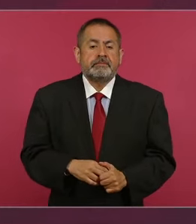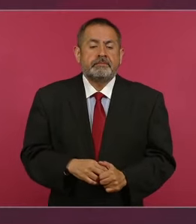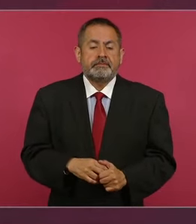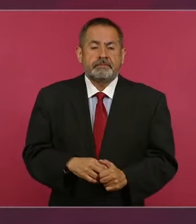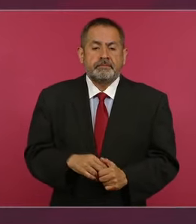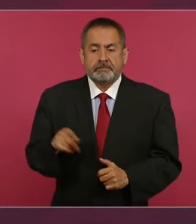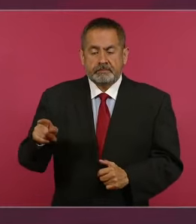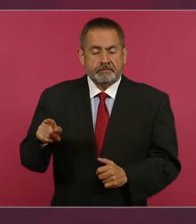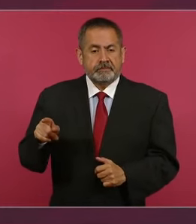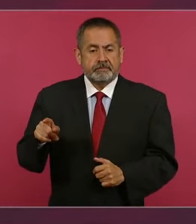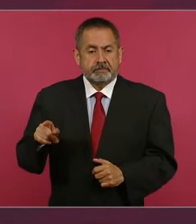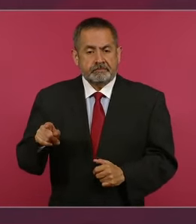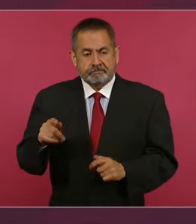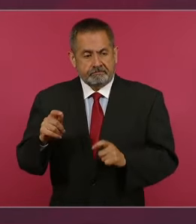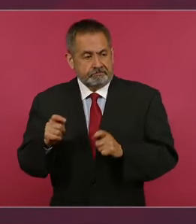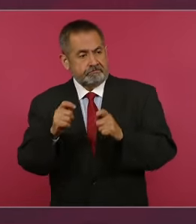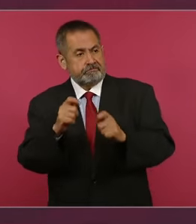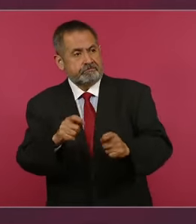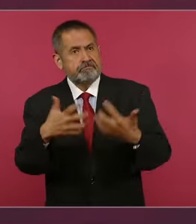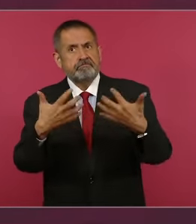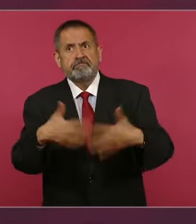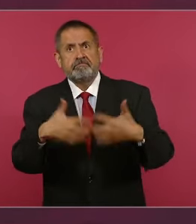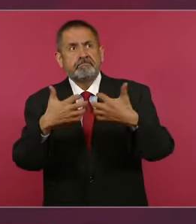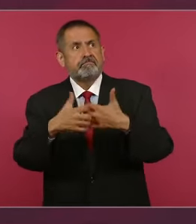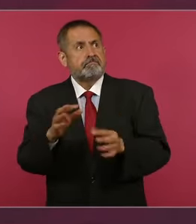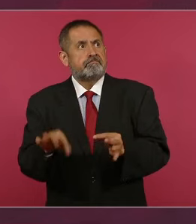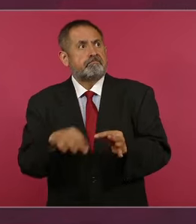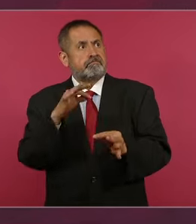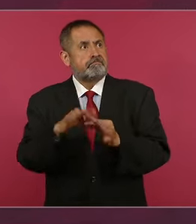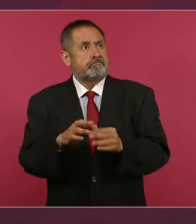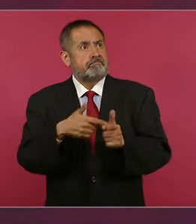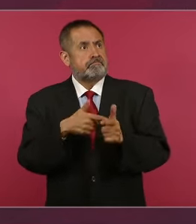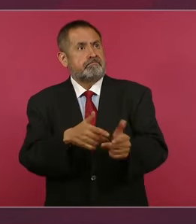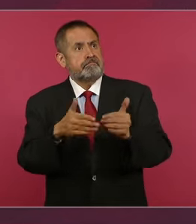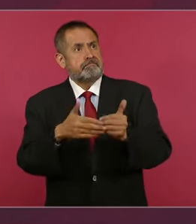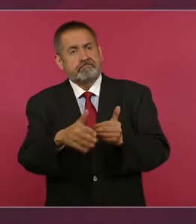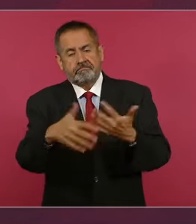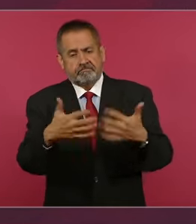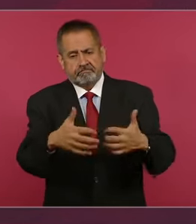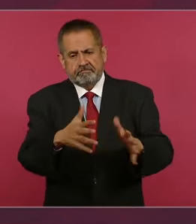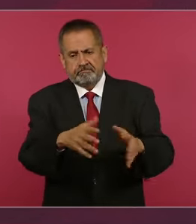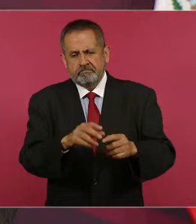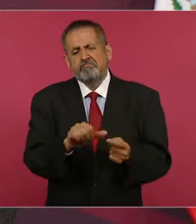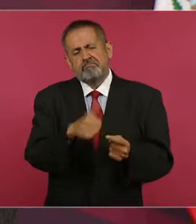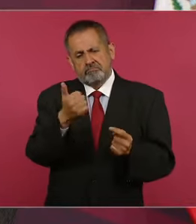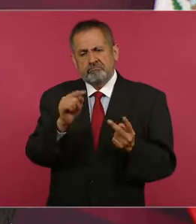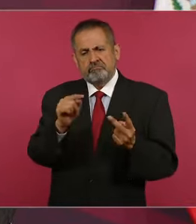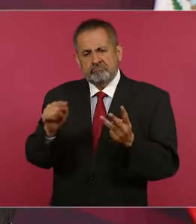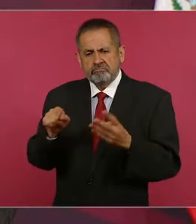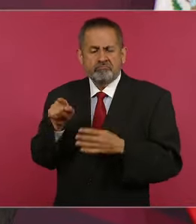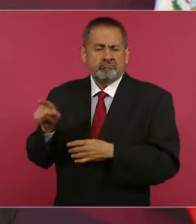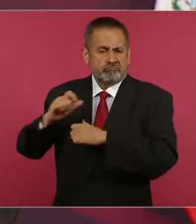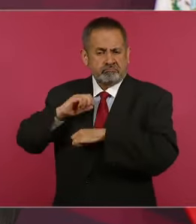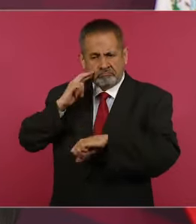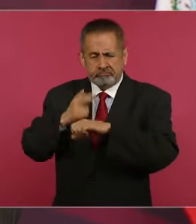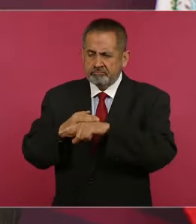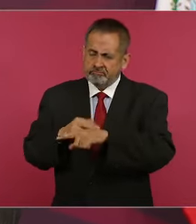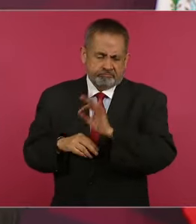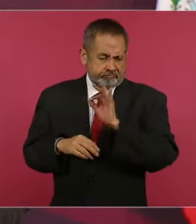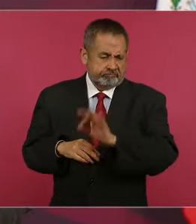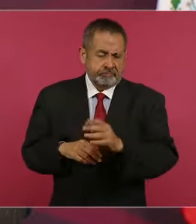deja produciendo esta nueva refinería y muchas otras cosas,